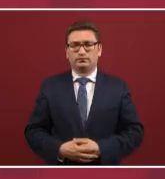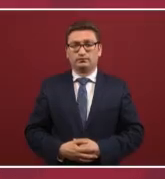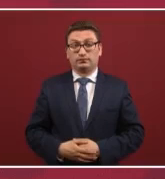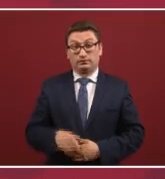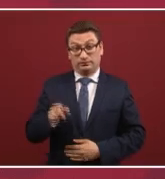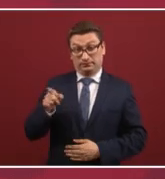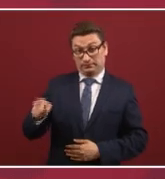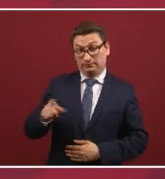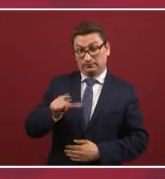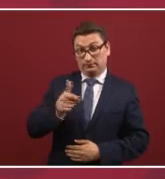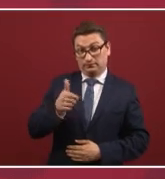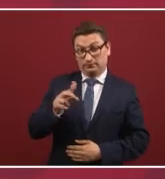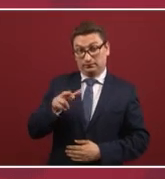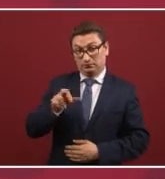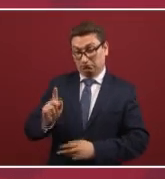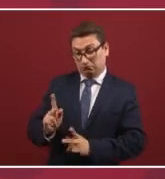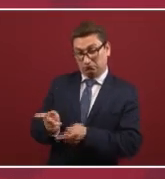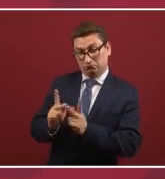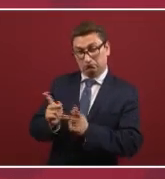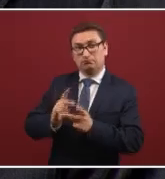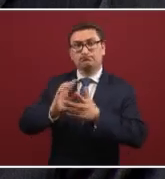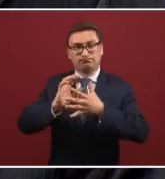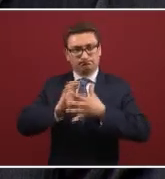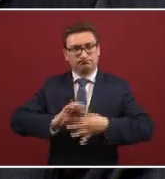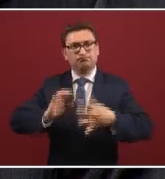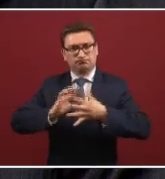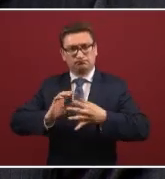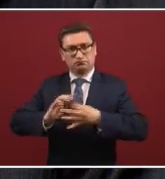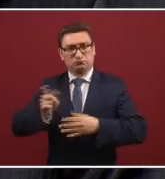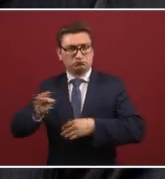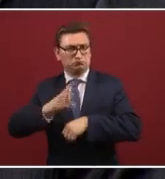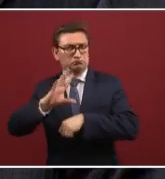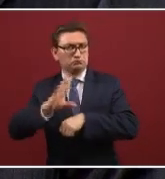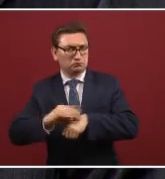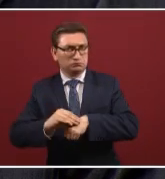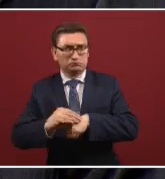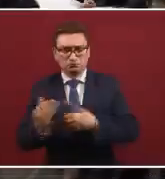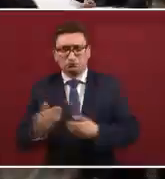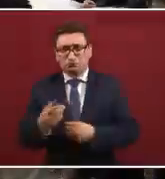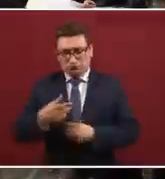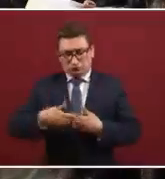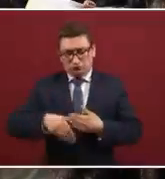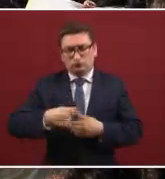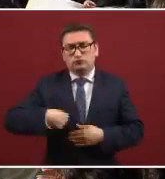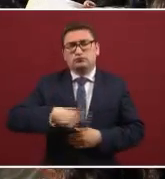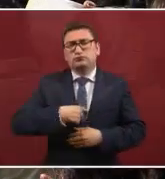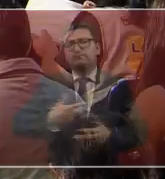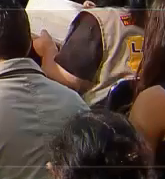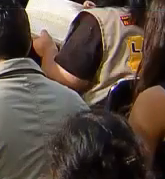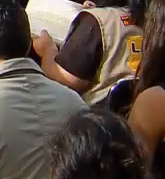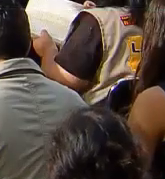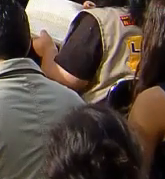describirle cuál es la fórmula que se está aplicando.